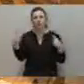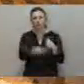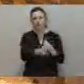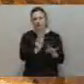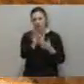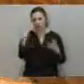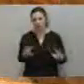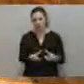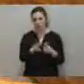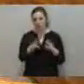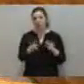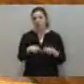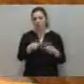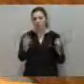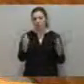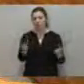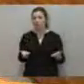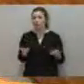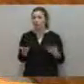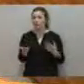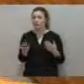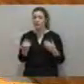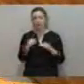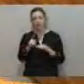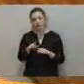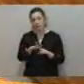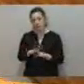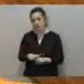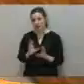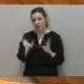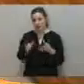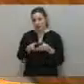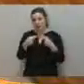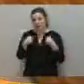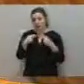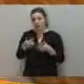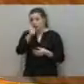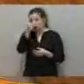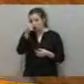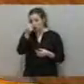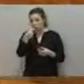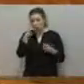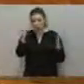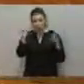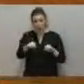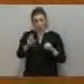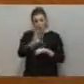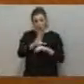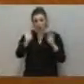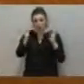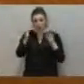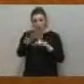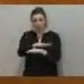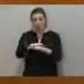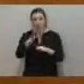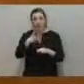públicos. Por otra parte, señorías del PSOE, no aplican el acuerdo del Consejo de Gobierno, de su propio